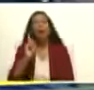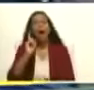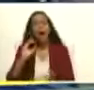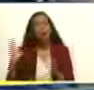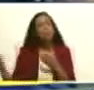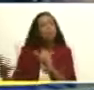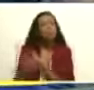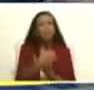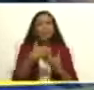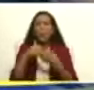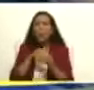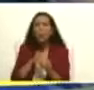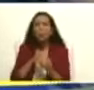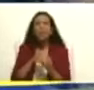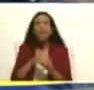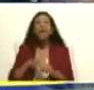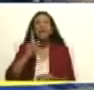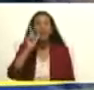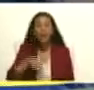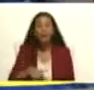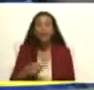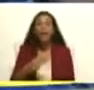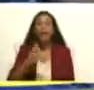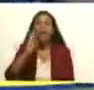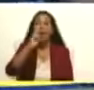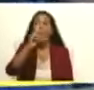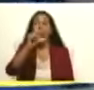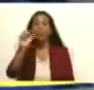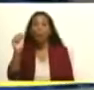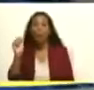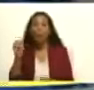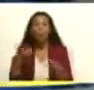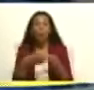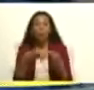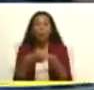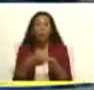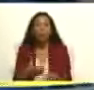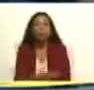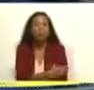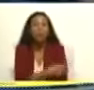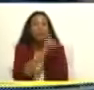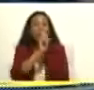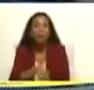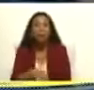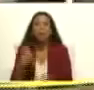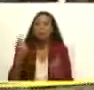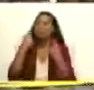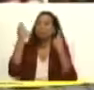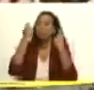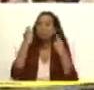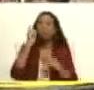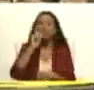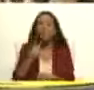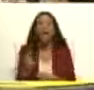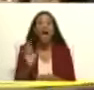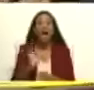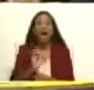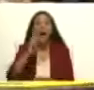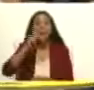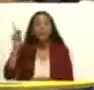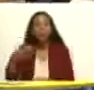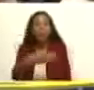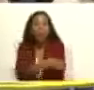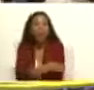a todos los partidos del Gran Polo Patriótico que también se han sumado a esta campaña hermosa. Incluso hasta partidos